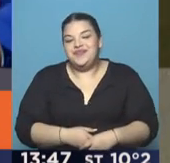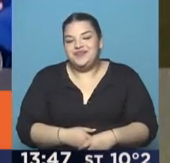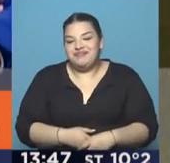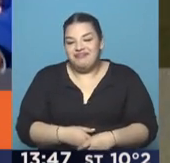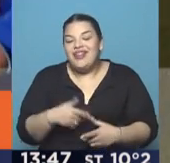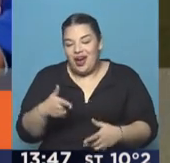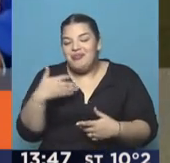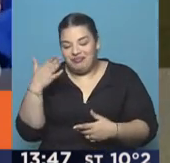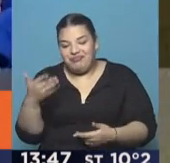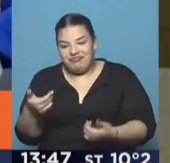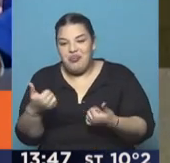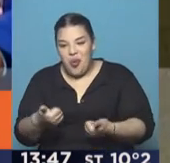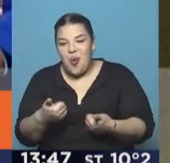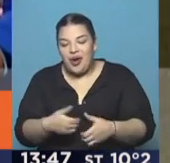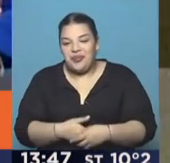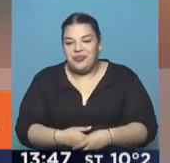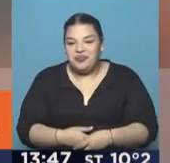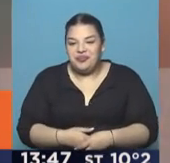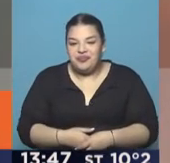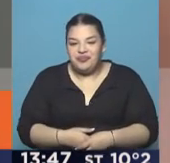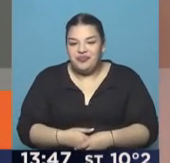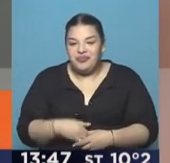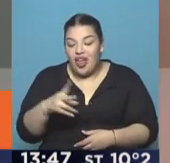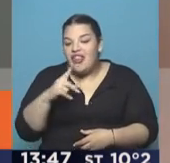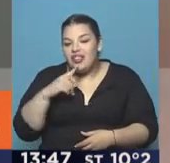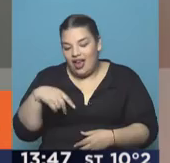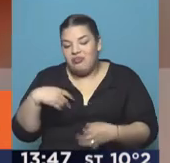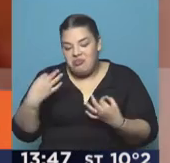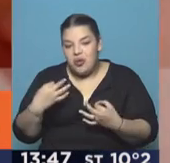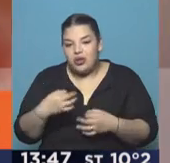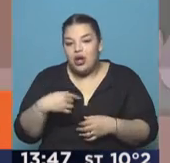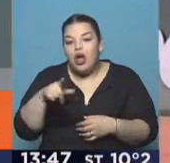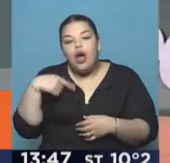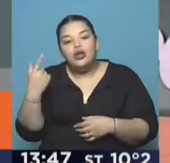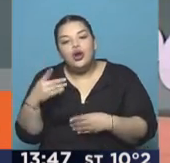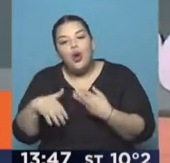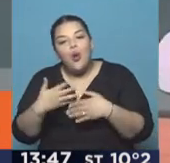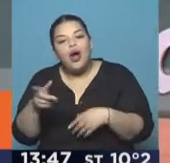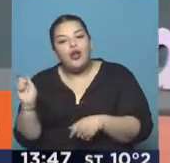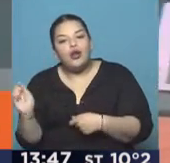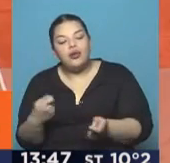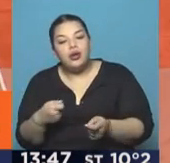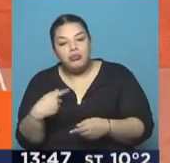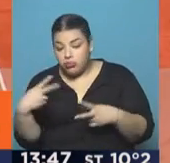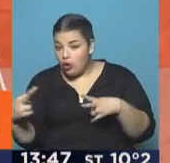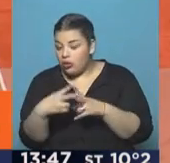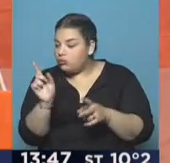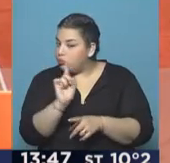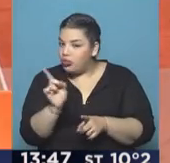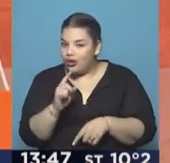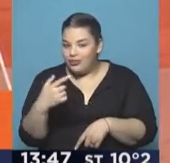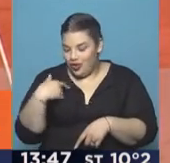onda con Pinto, sí, un técnico de mucha trayectoria. Djokovic no. No lo crucé, pero yo con eso me saco una